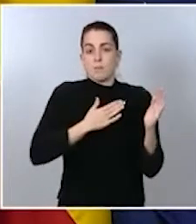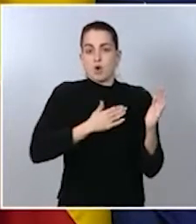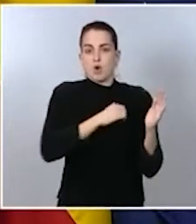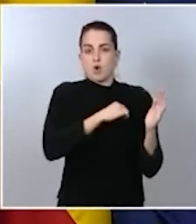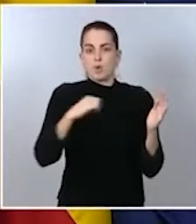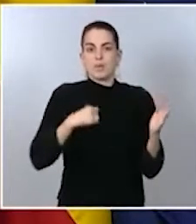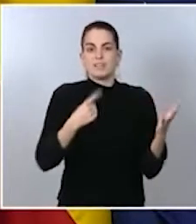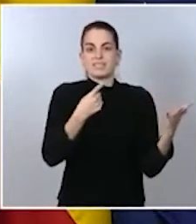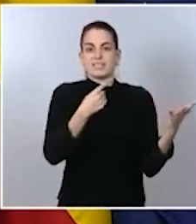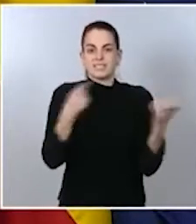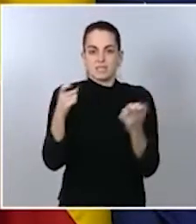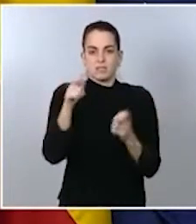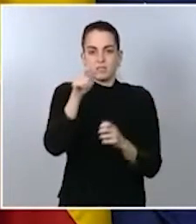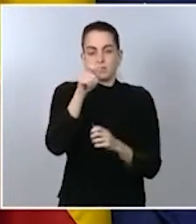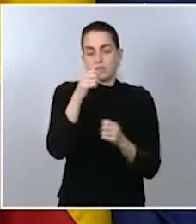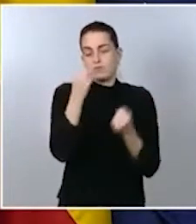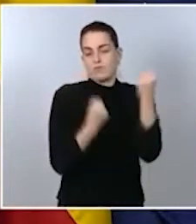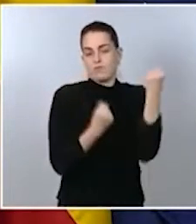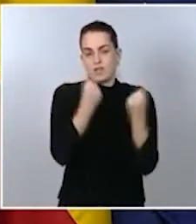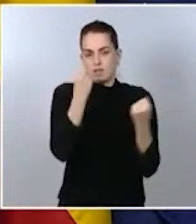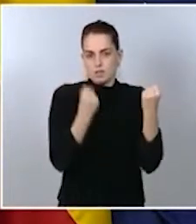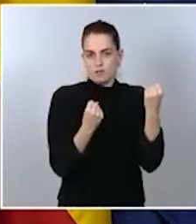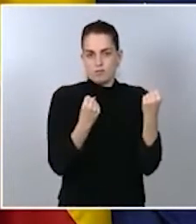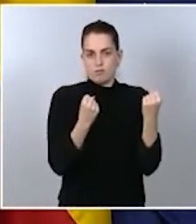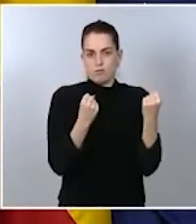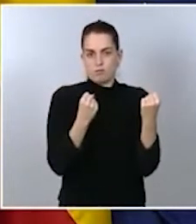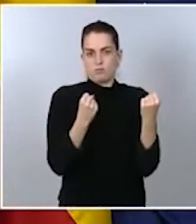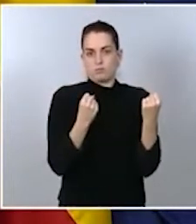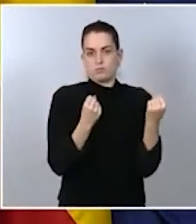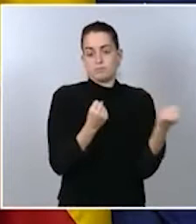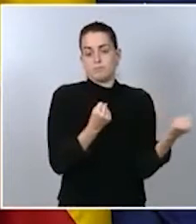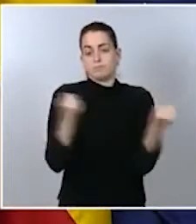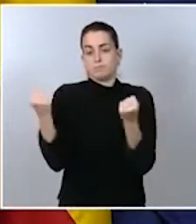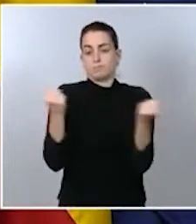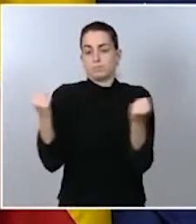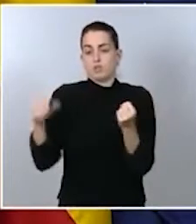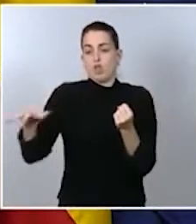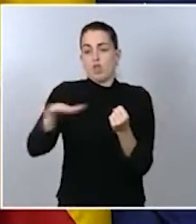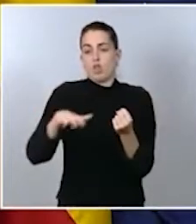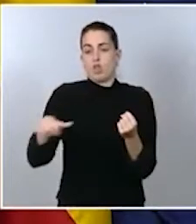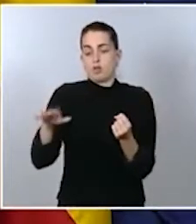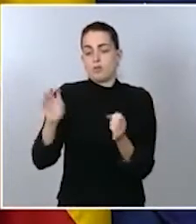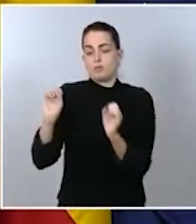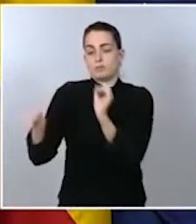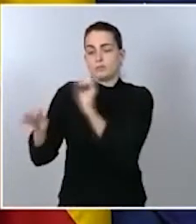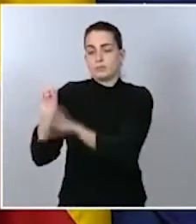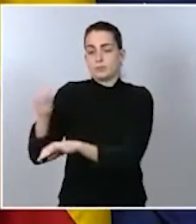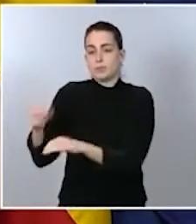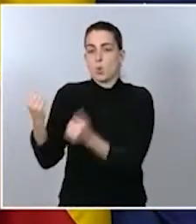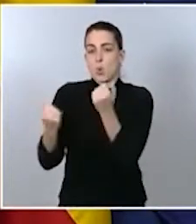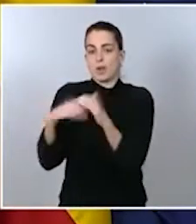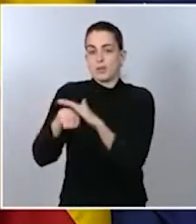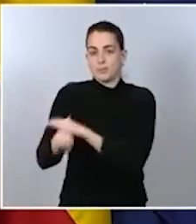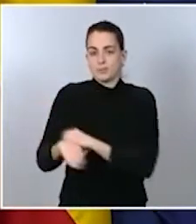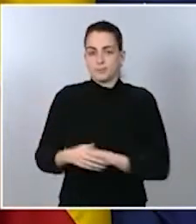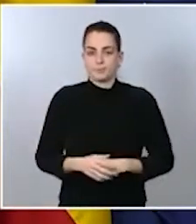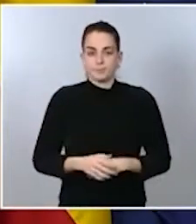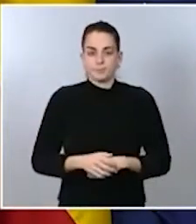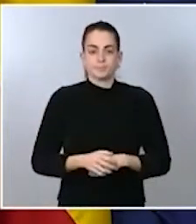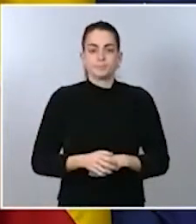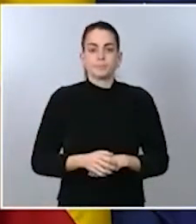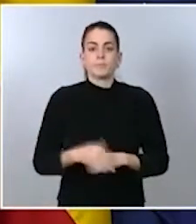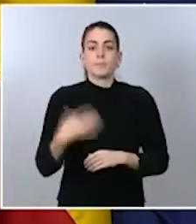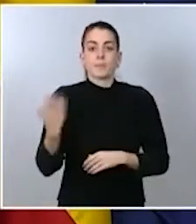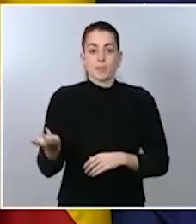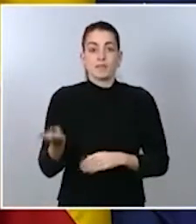a los correspondientes depósitos municipales estos embolsamientos realizados previamente